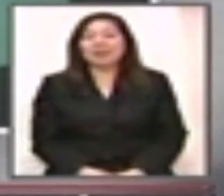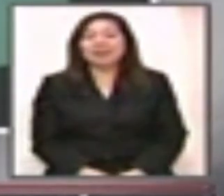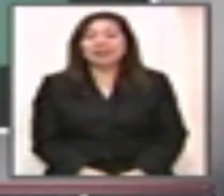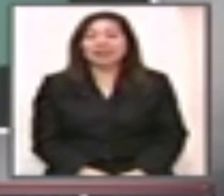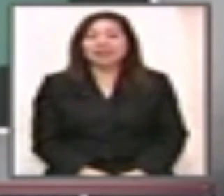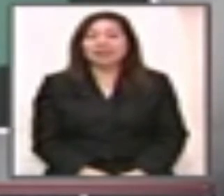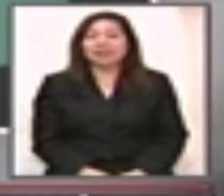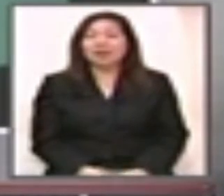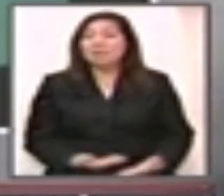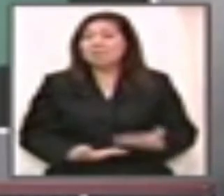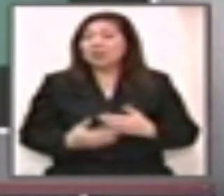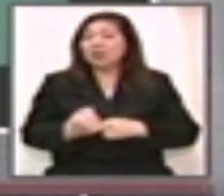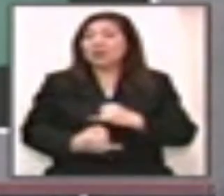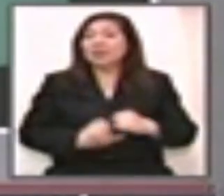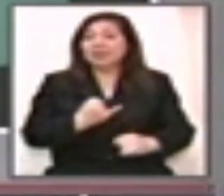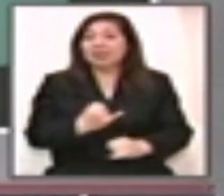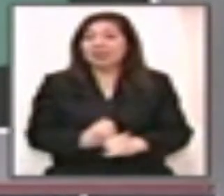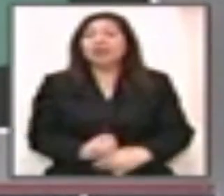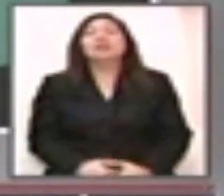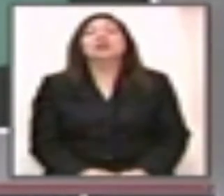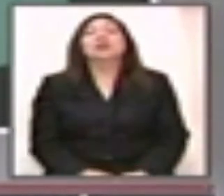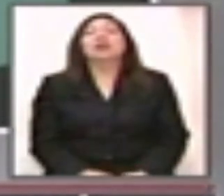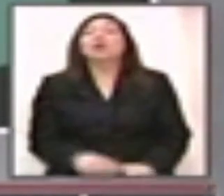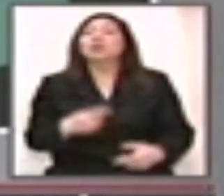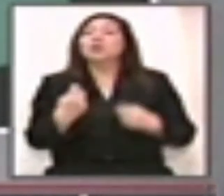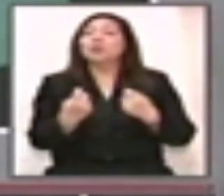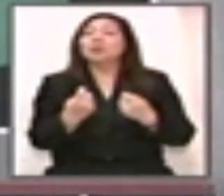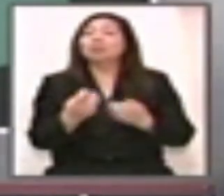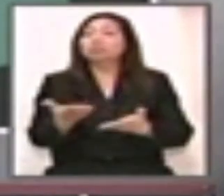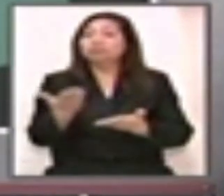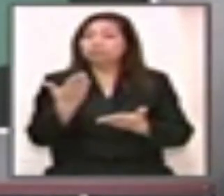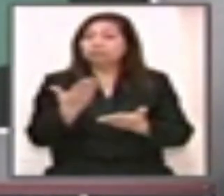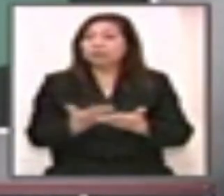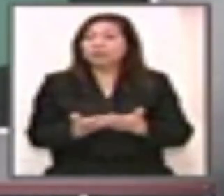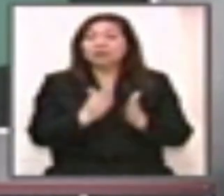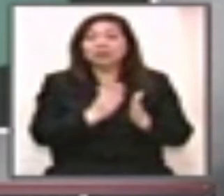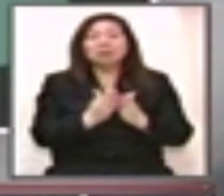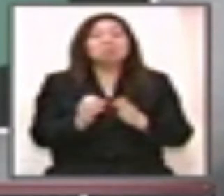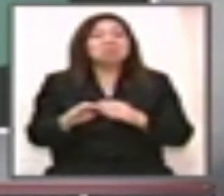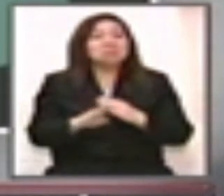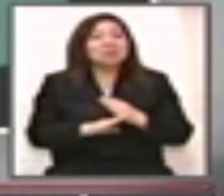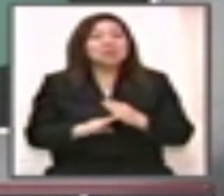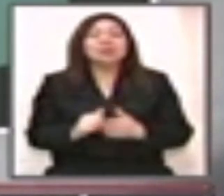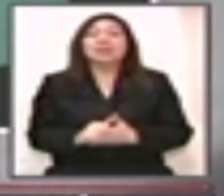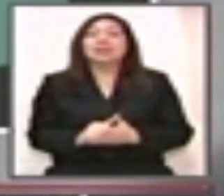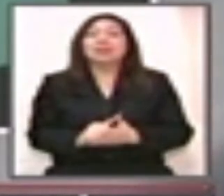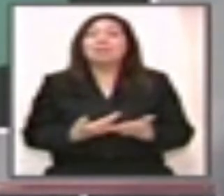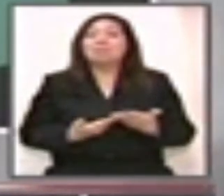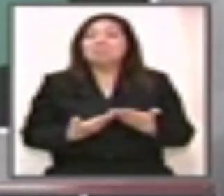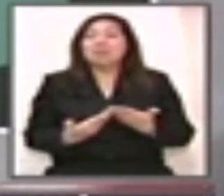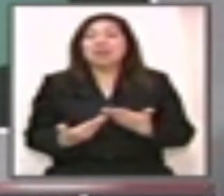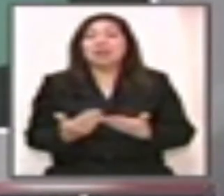favor. En el mercado internacional, el turismo receptivo es una estrategia basada en la consolidación de